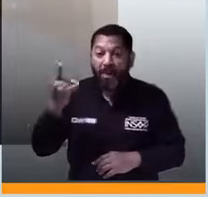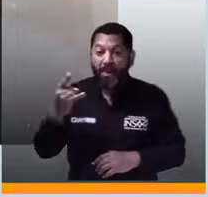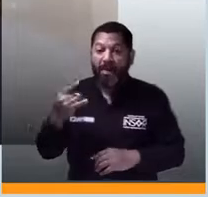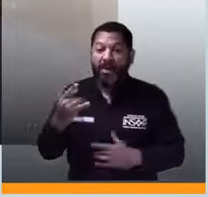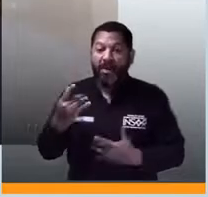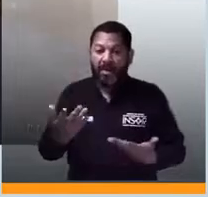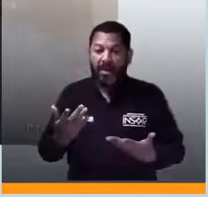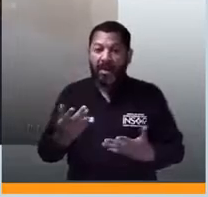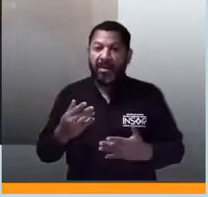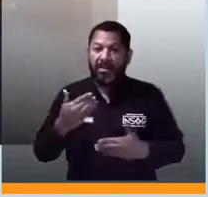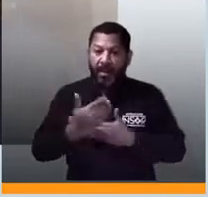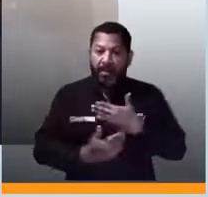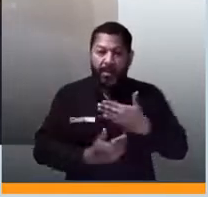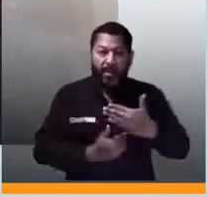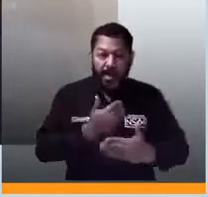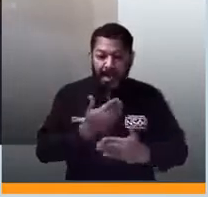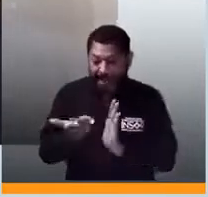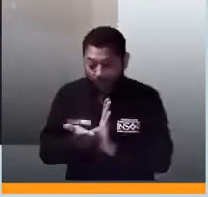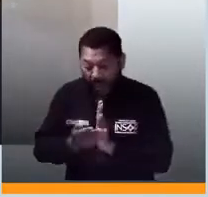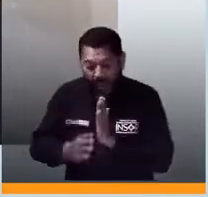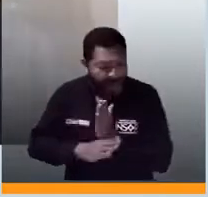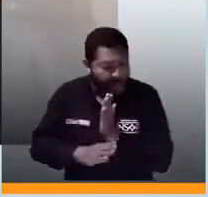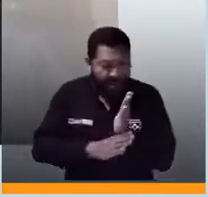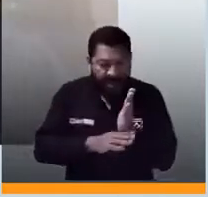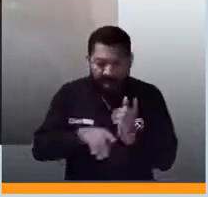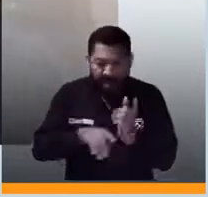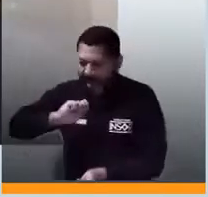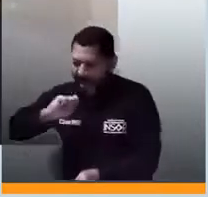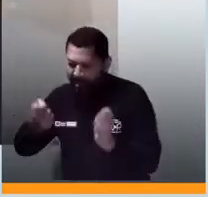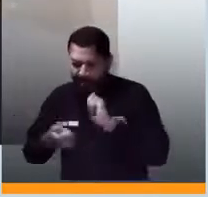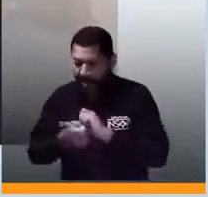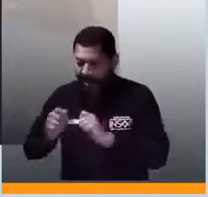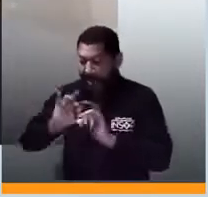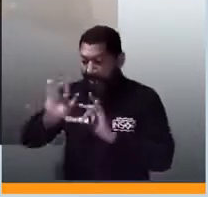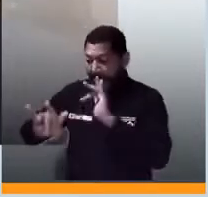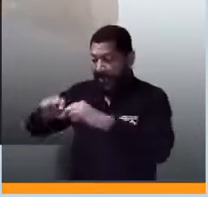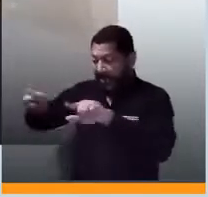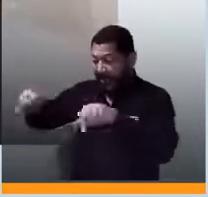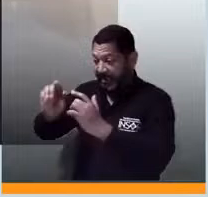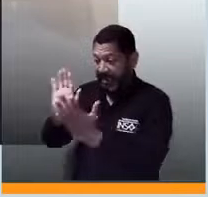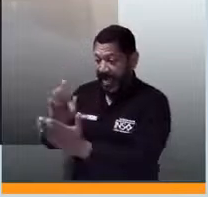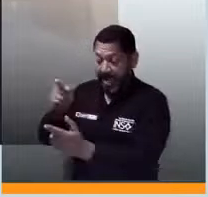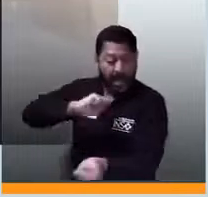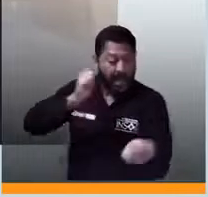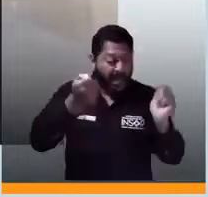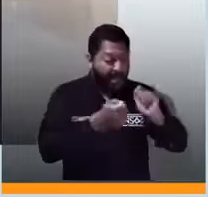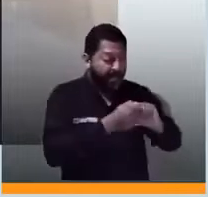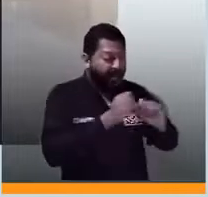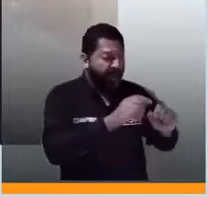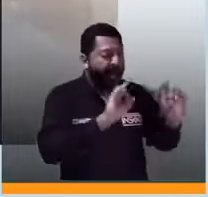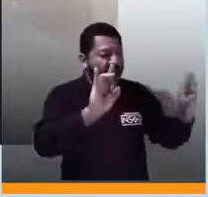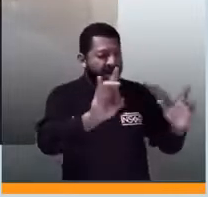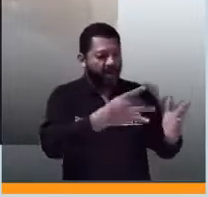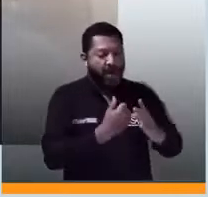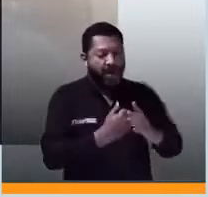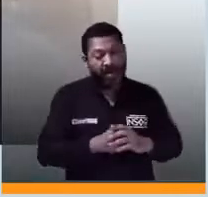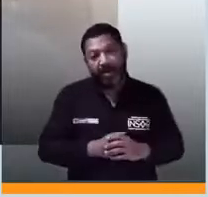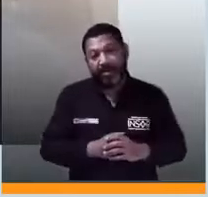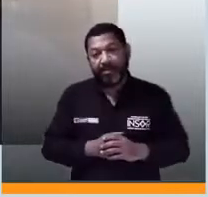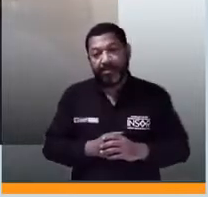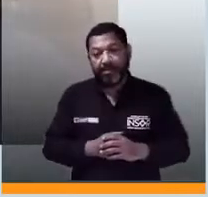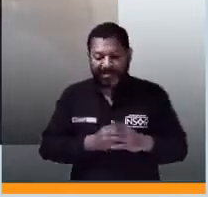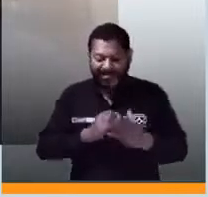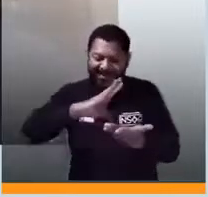mantener el ritmo académico. A ver, el gran reto, dice, es que el aprendizaje no es solamente